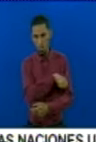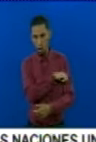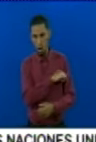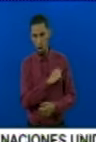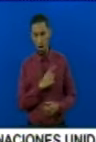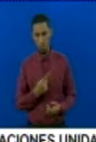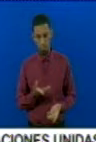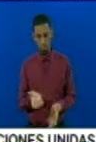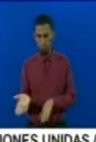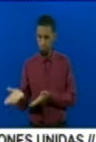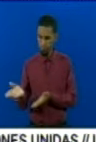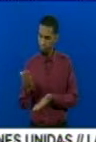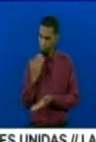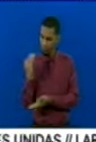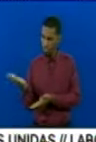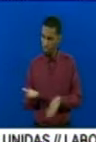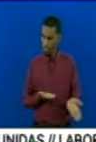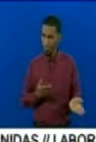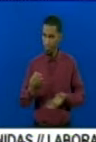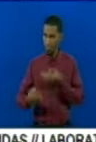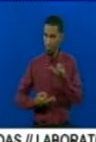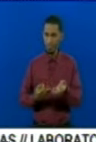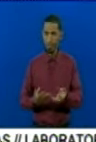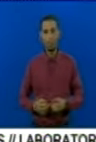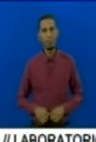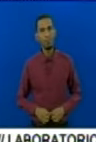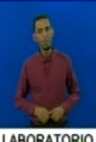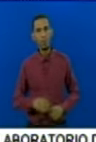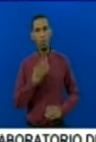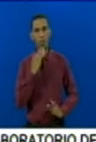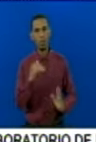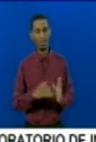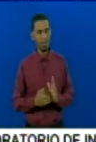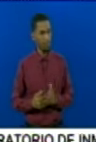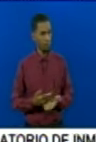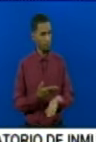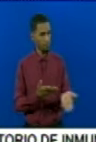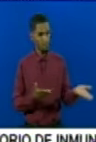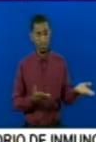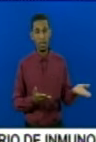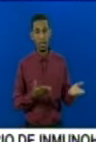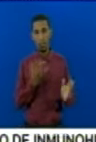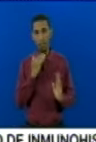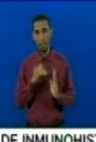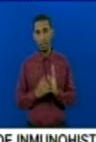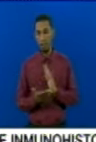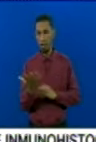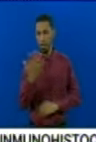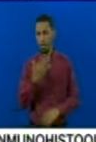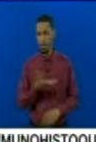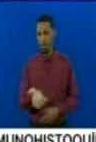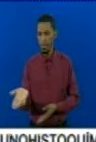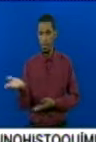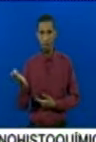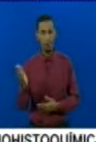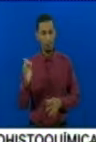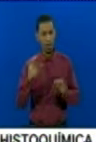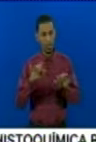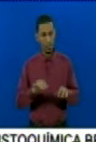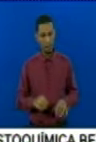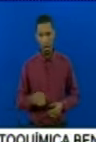secretaria. Juan Carlos, bienvenido. Buenas tardes a los compañeros del estudio, especialmente a nuestra secretaria del partido, al